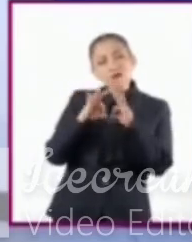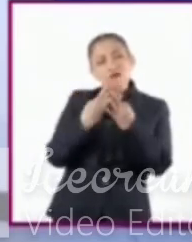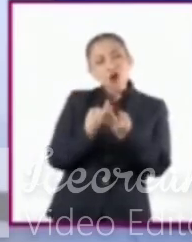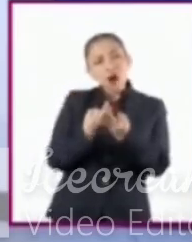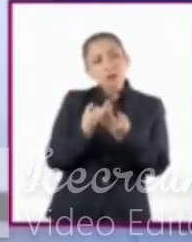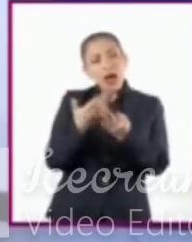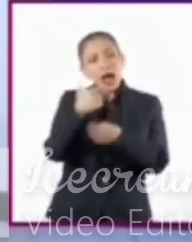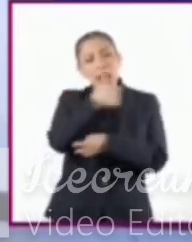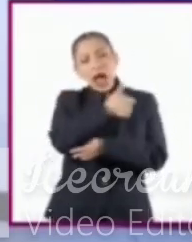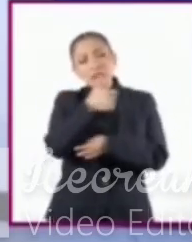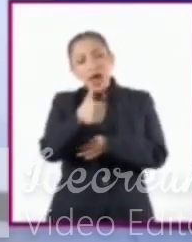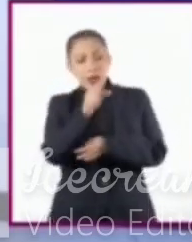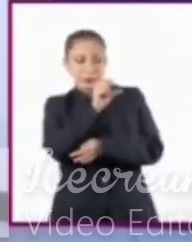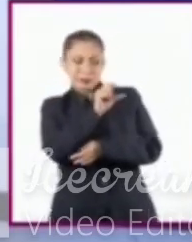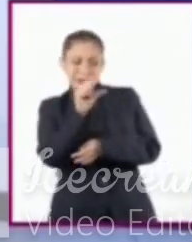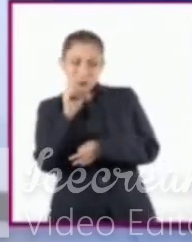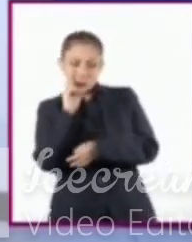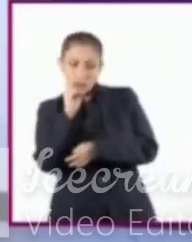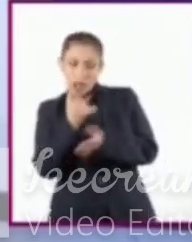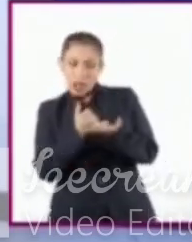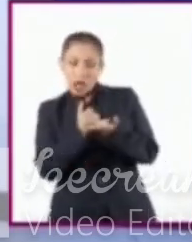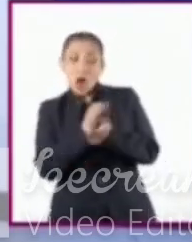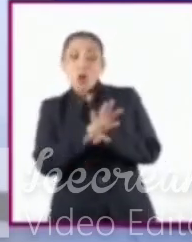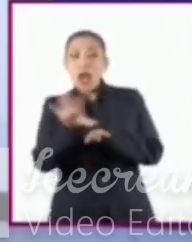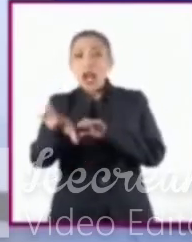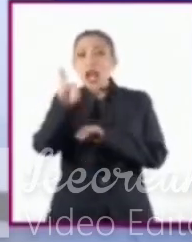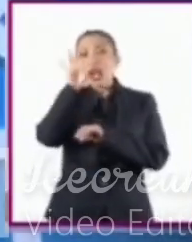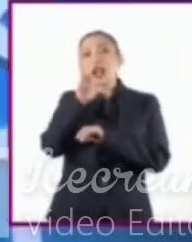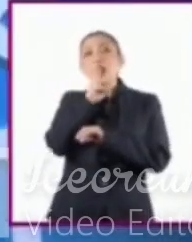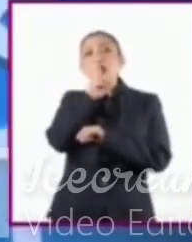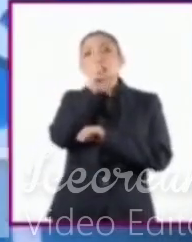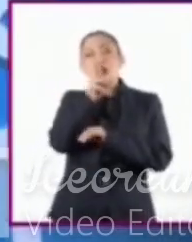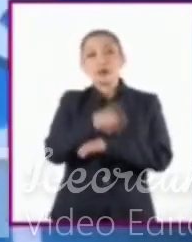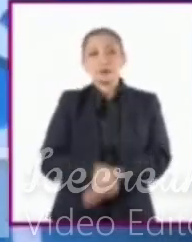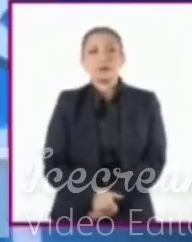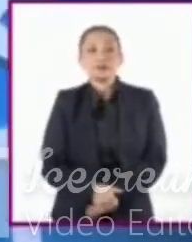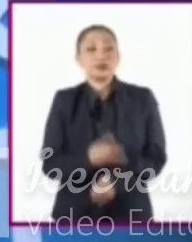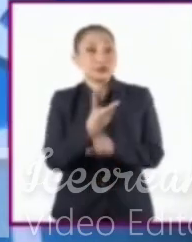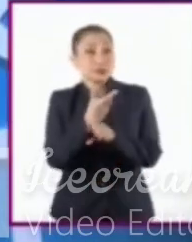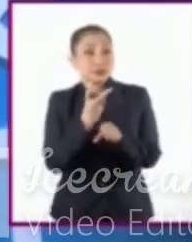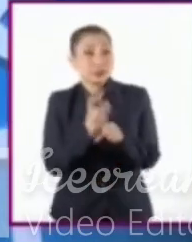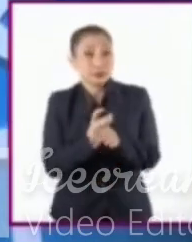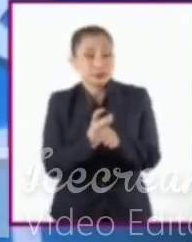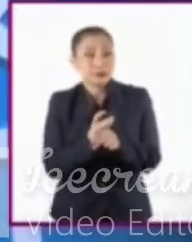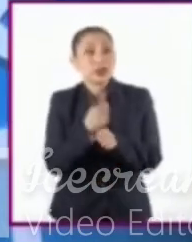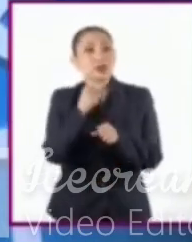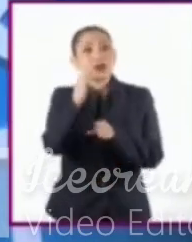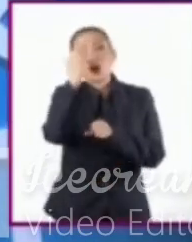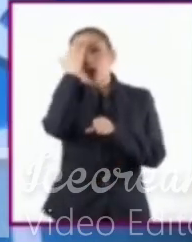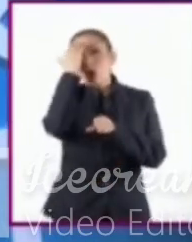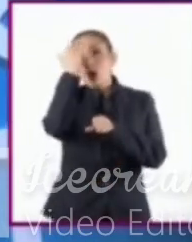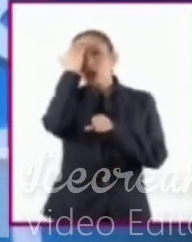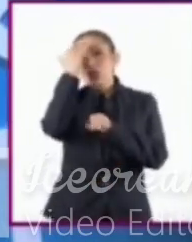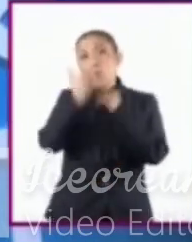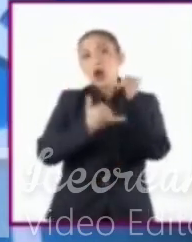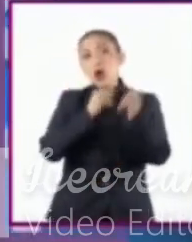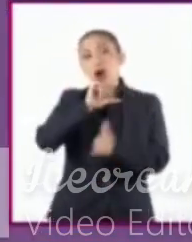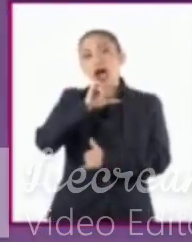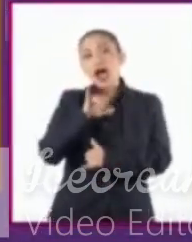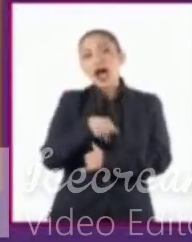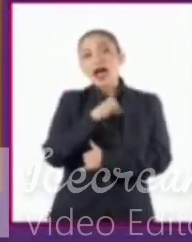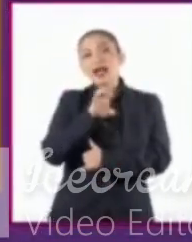forma de cada una para determinar el procedimiento de resolución. Los invito a conocer el juego del